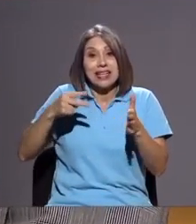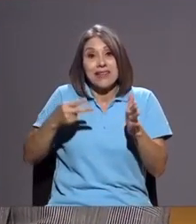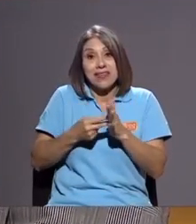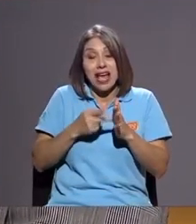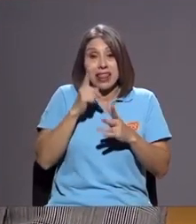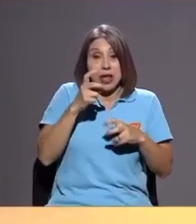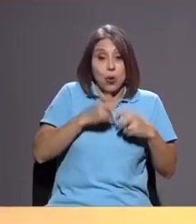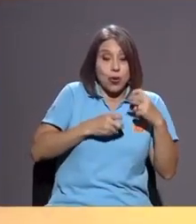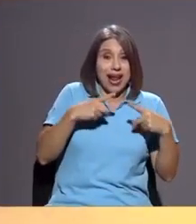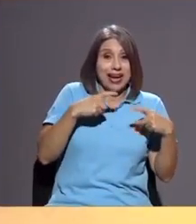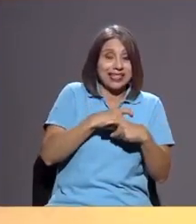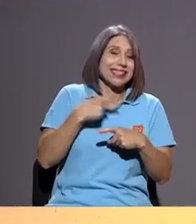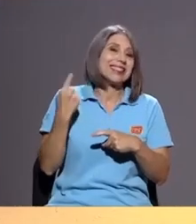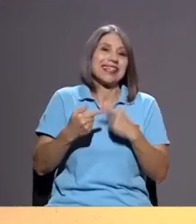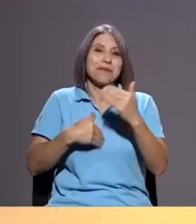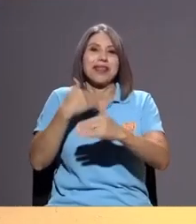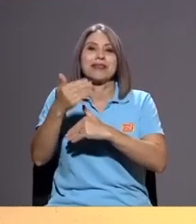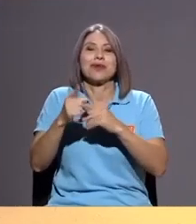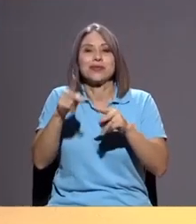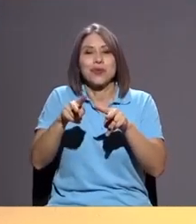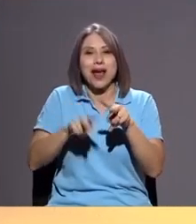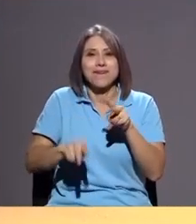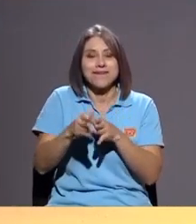ventaja. Bueno,